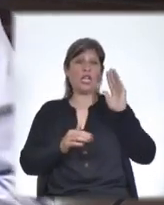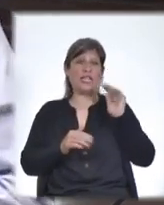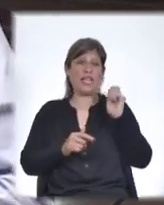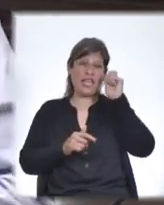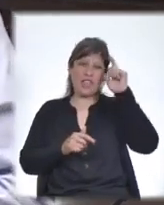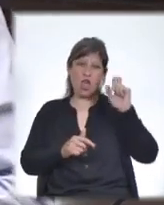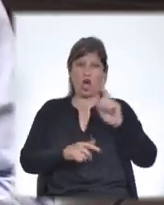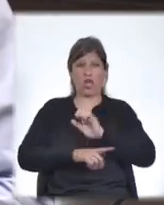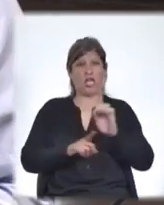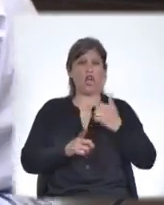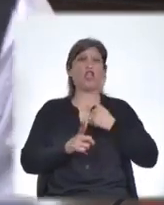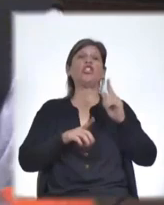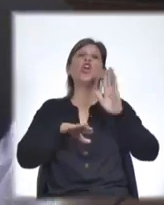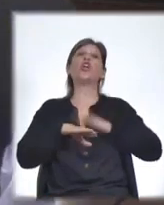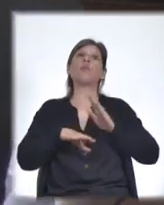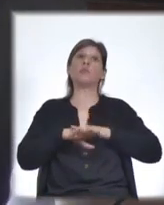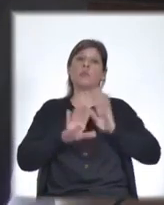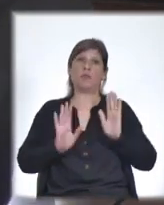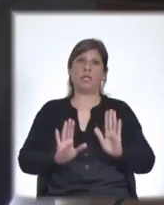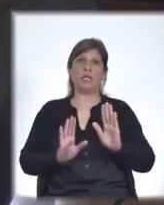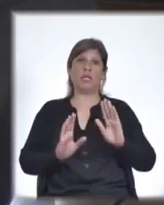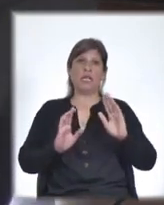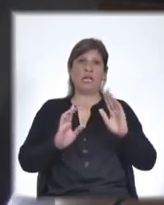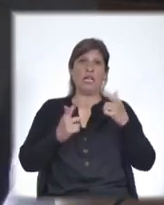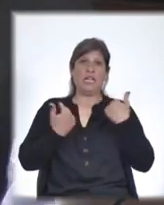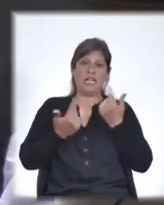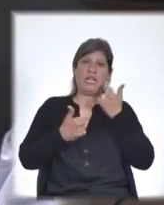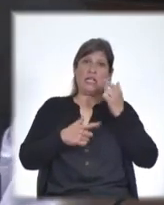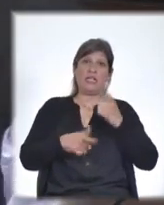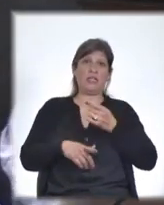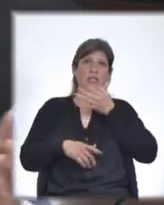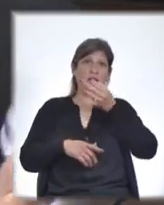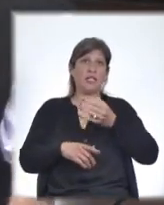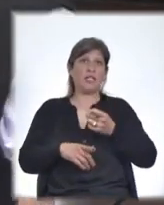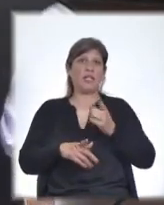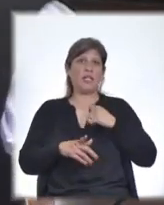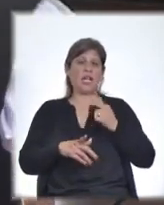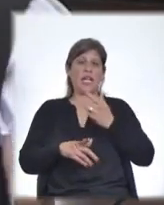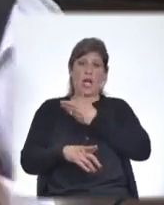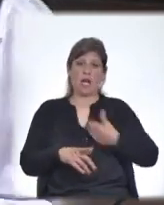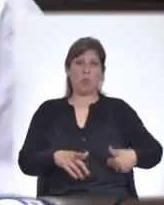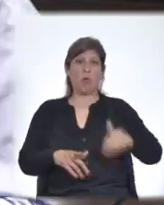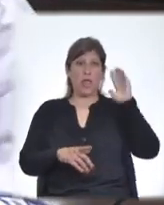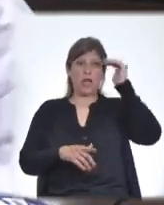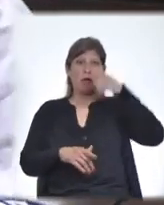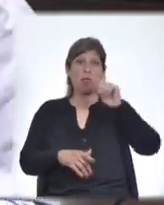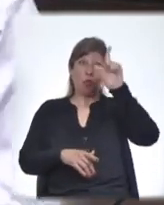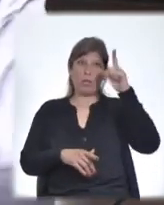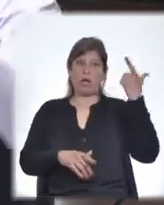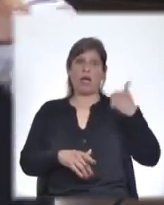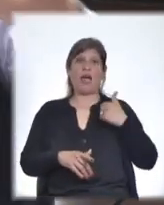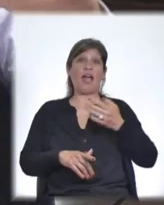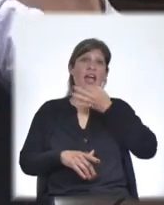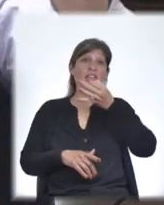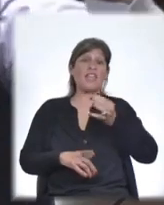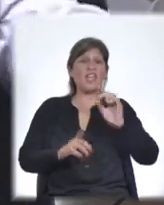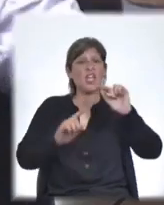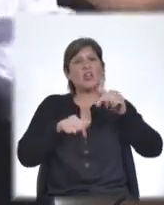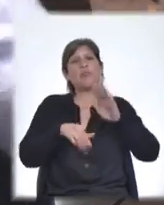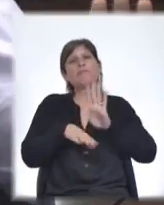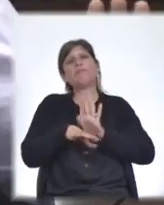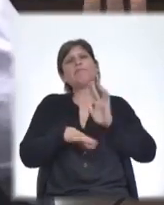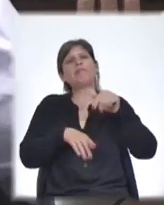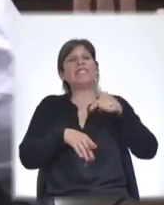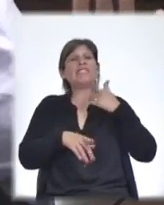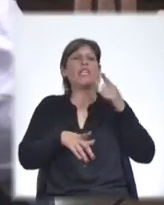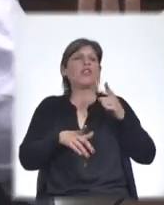responsabilidad. Y en su acepción más popular, la llevó adelante el señor presidente de la República, que dijo: si esto fuera una competencia